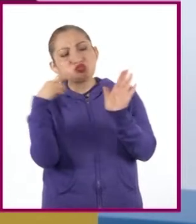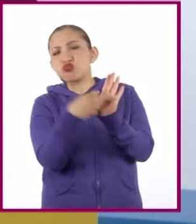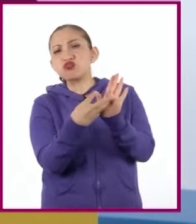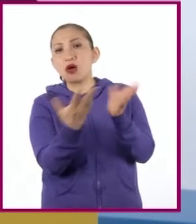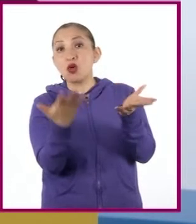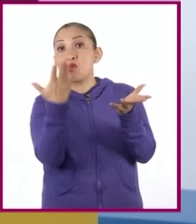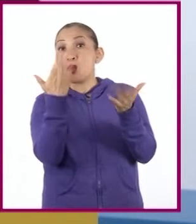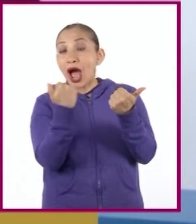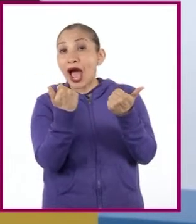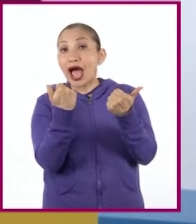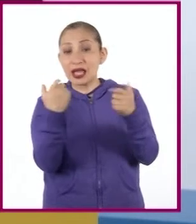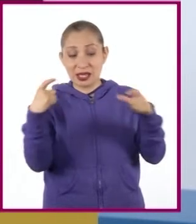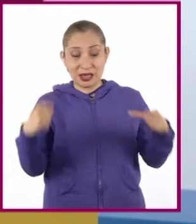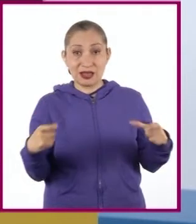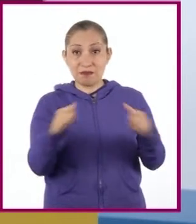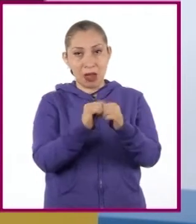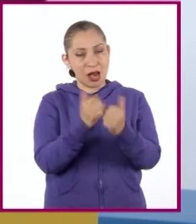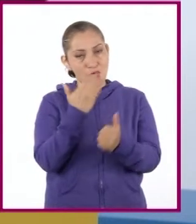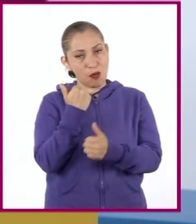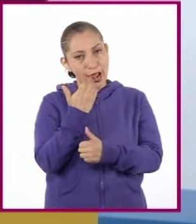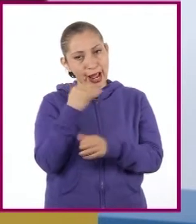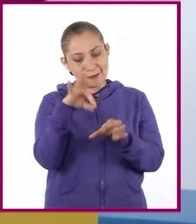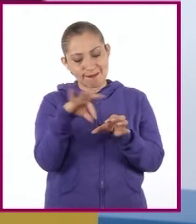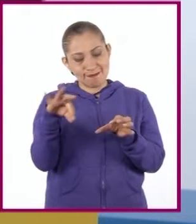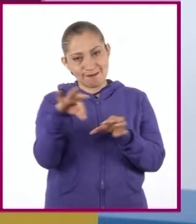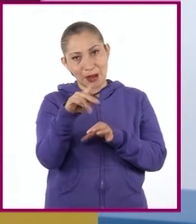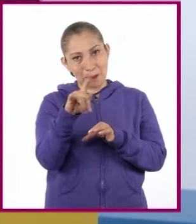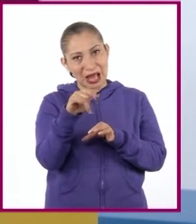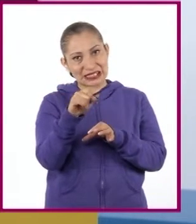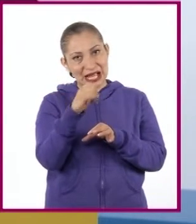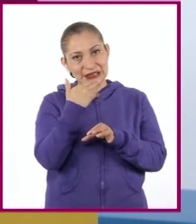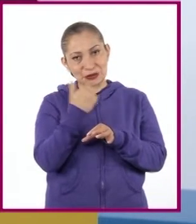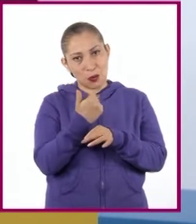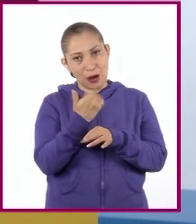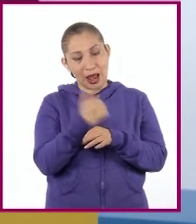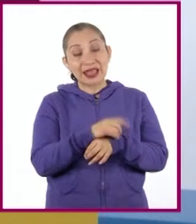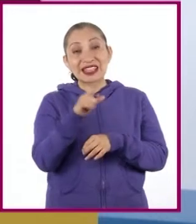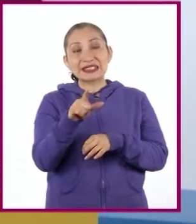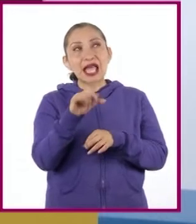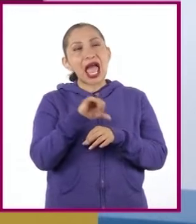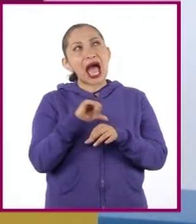no tenemos panquecitos. Uy, panqué. Este modelo decía que el